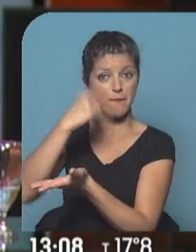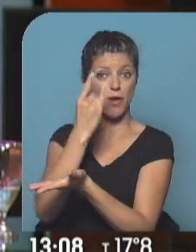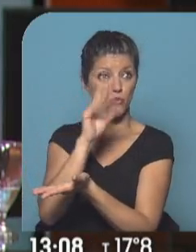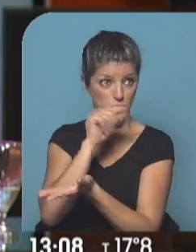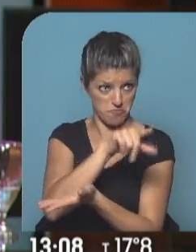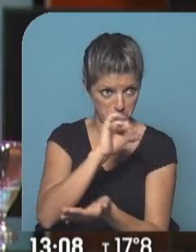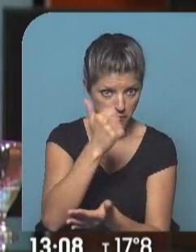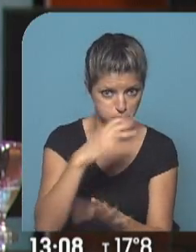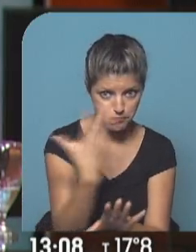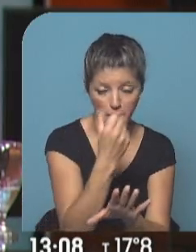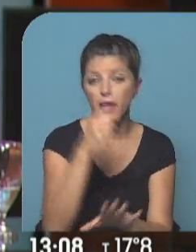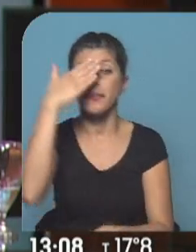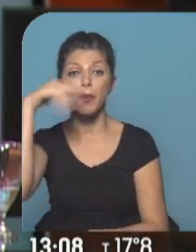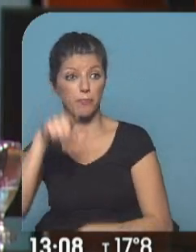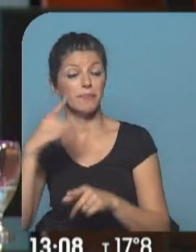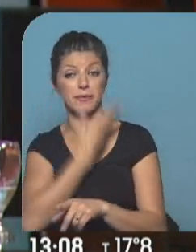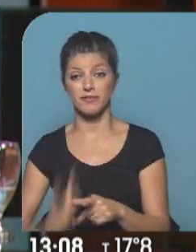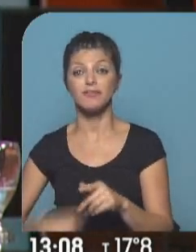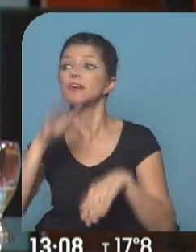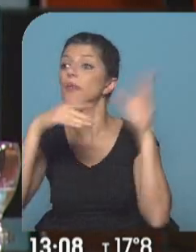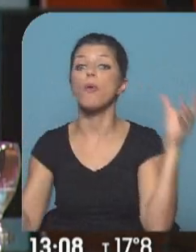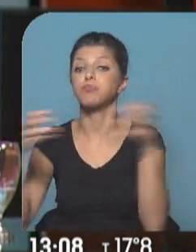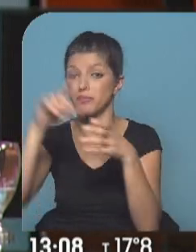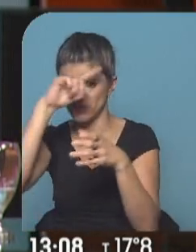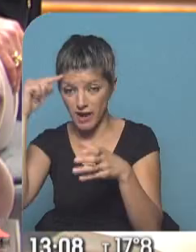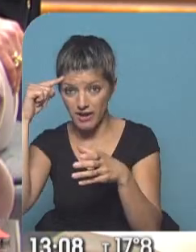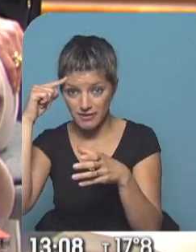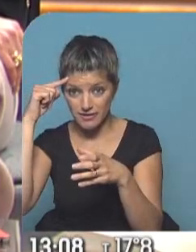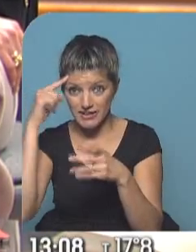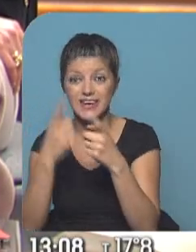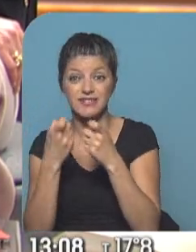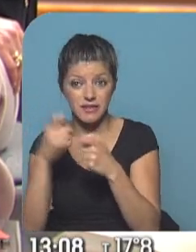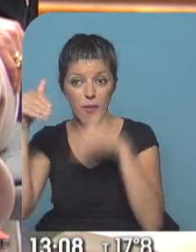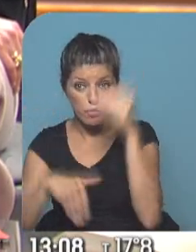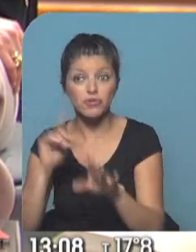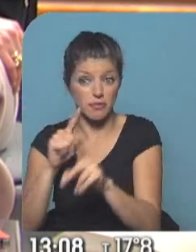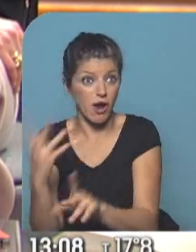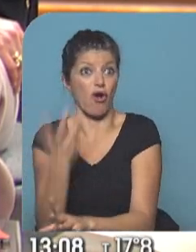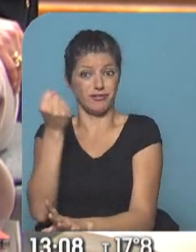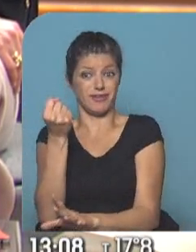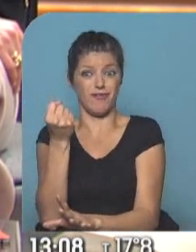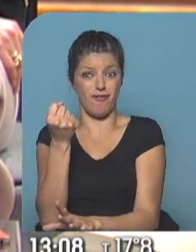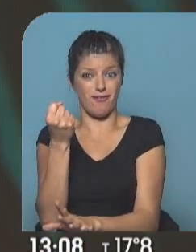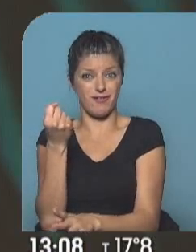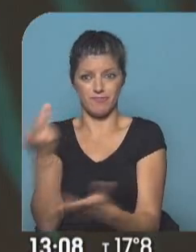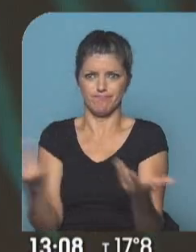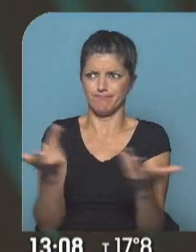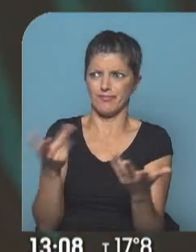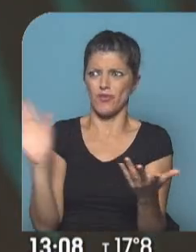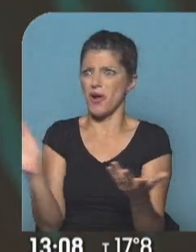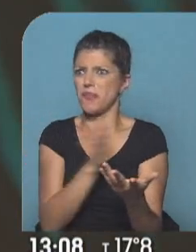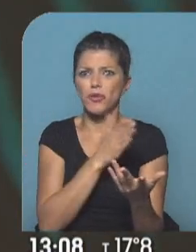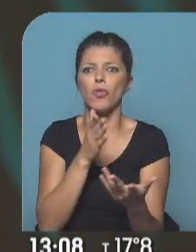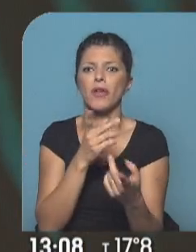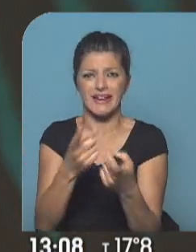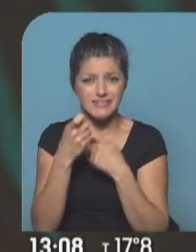Después Maduro convocó a la constituyente y necesitaba más votos que lo que había sacado la oposición y también los obtuvo. O sea, yo creo que ahora todo el mundo obtiene los votos que